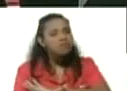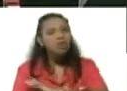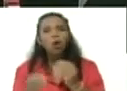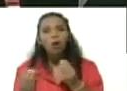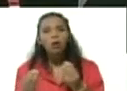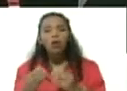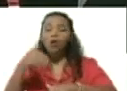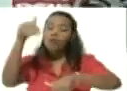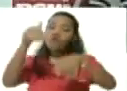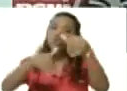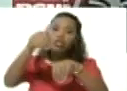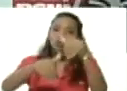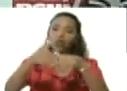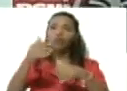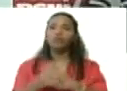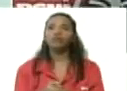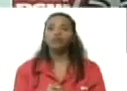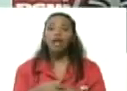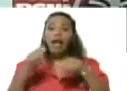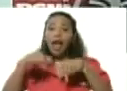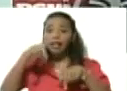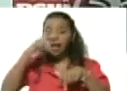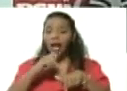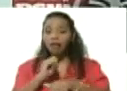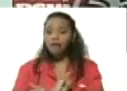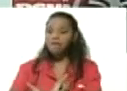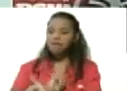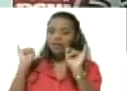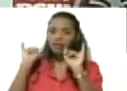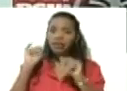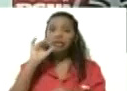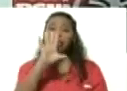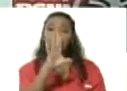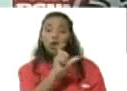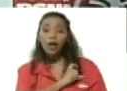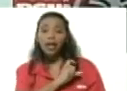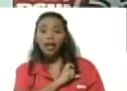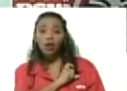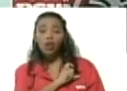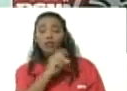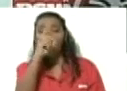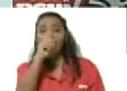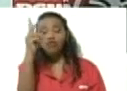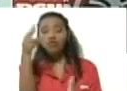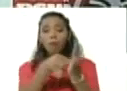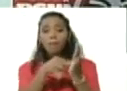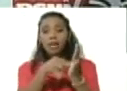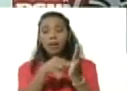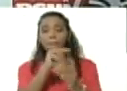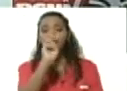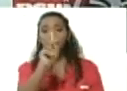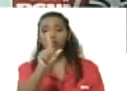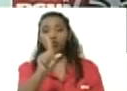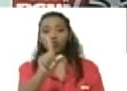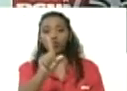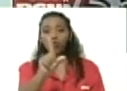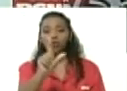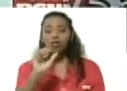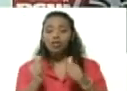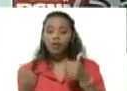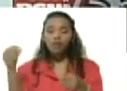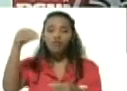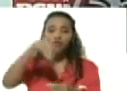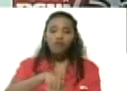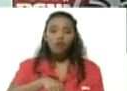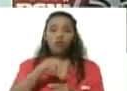votos. Este año se acaba. El 5 de enero del año 2021 se instalará